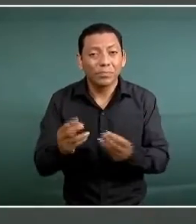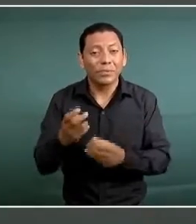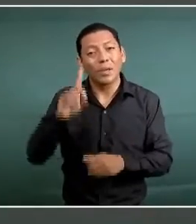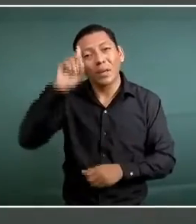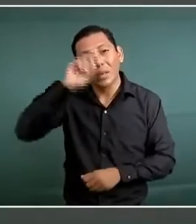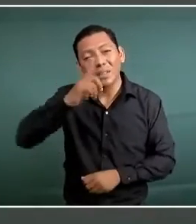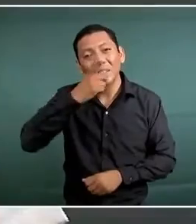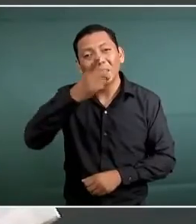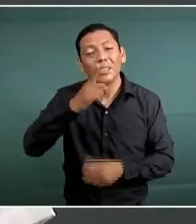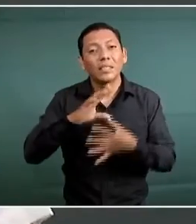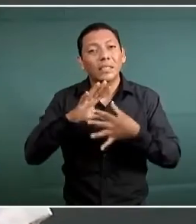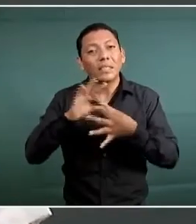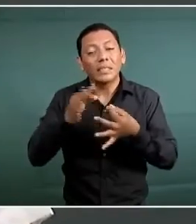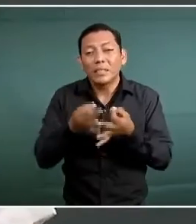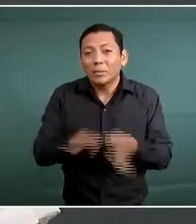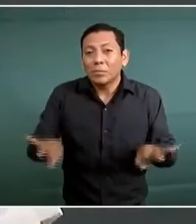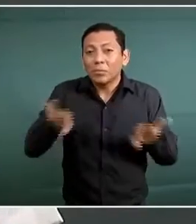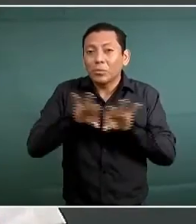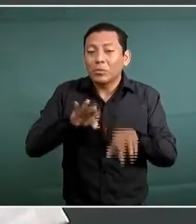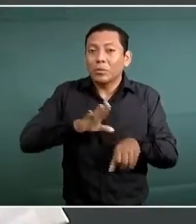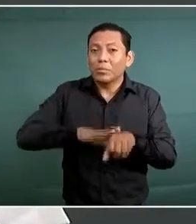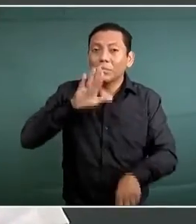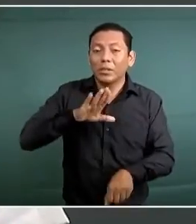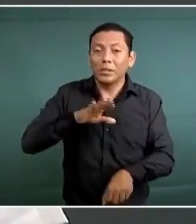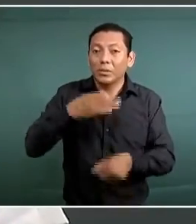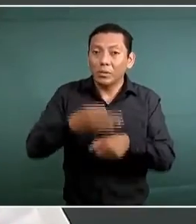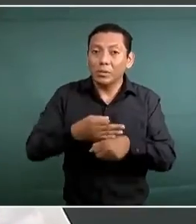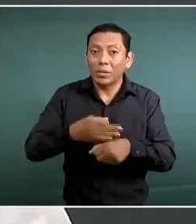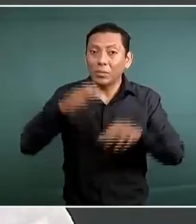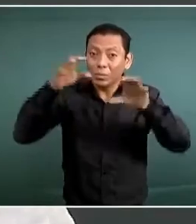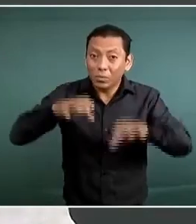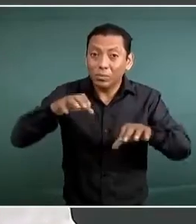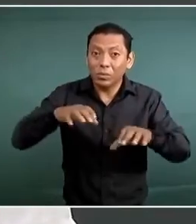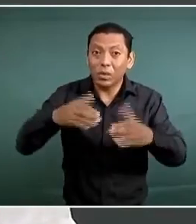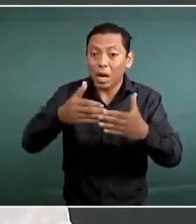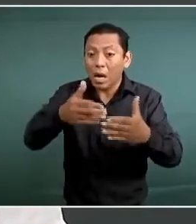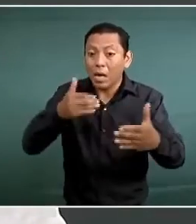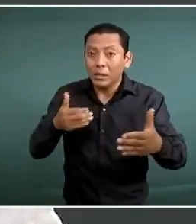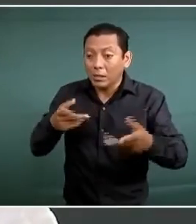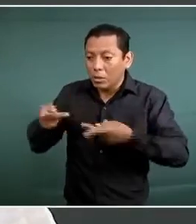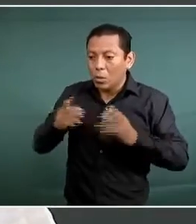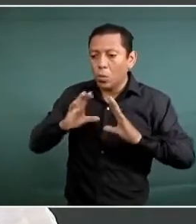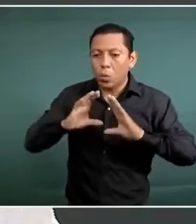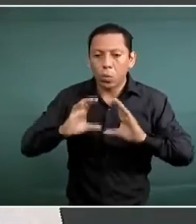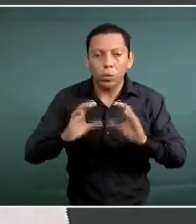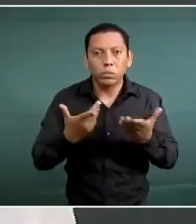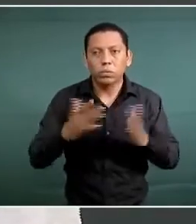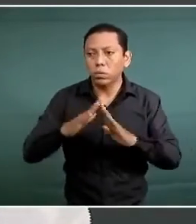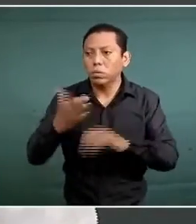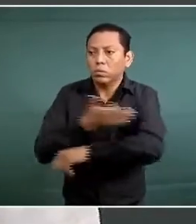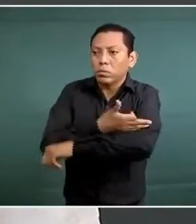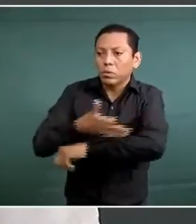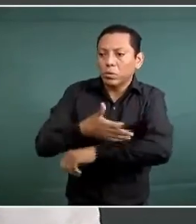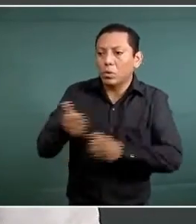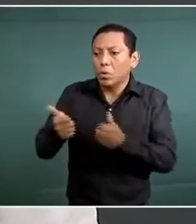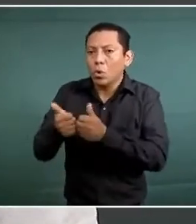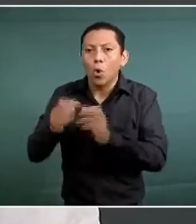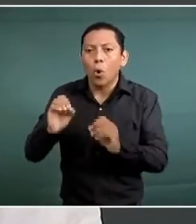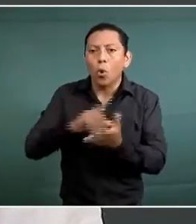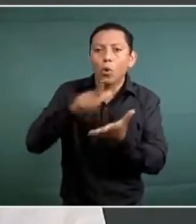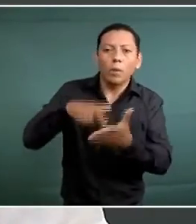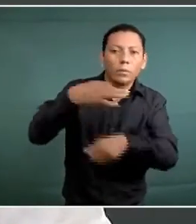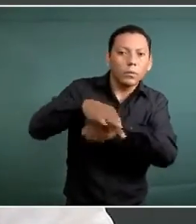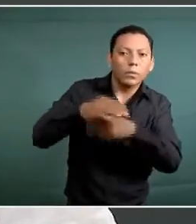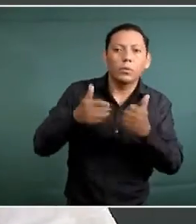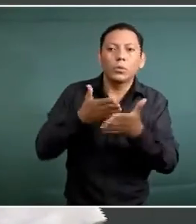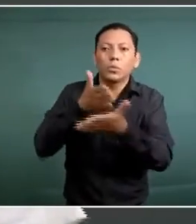recomendación más importante para todos, antes de la tormenta, resguardarme, ya sea con un familiar o en uno de los albergues temporales que